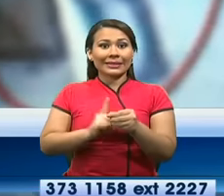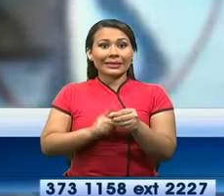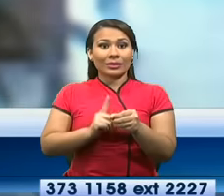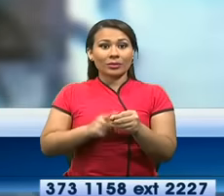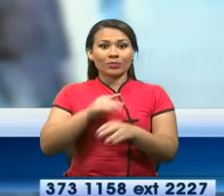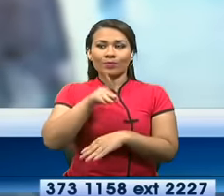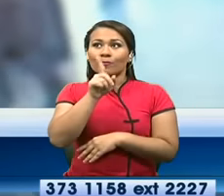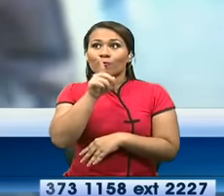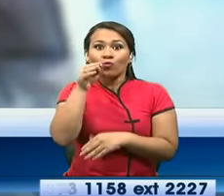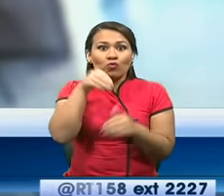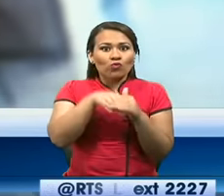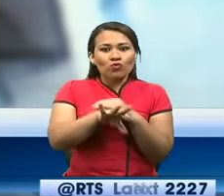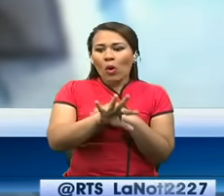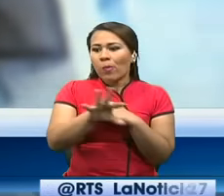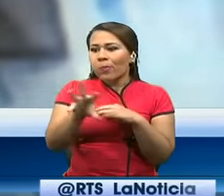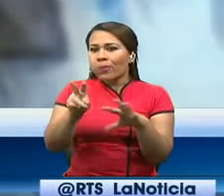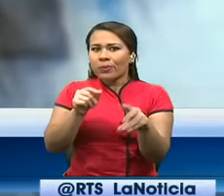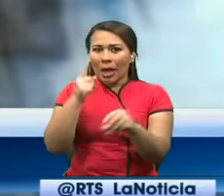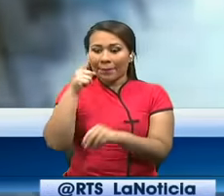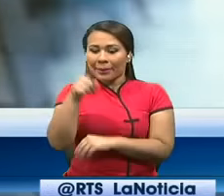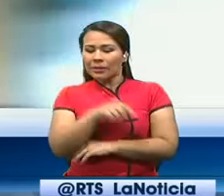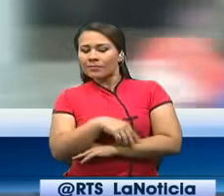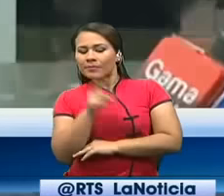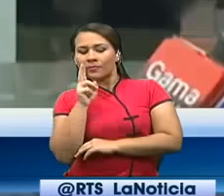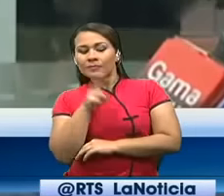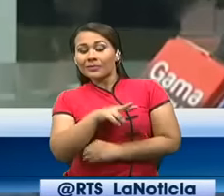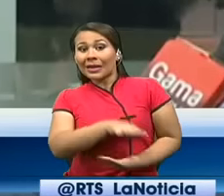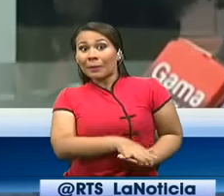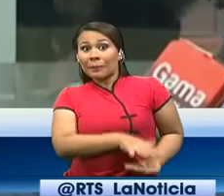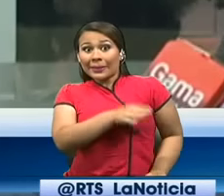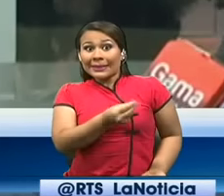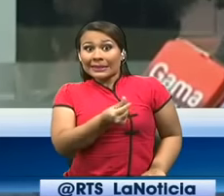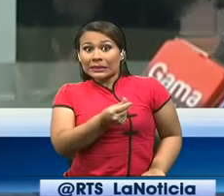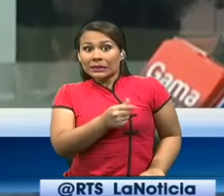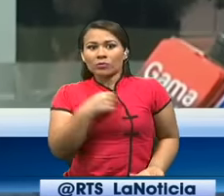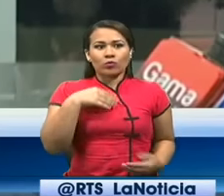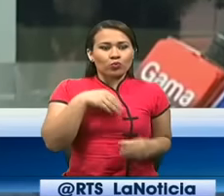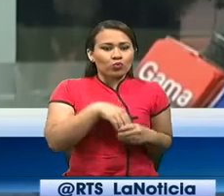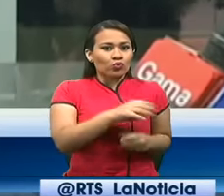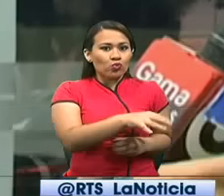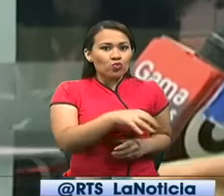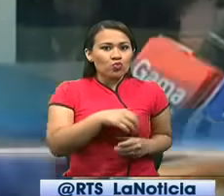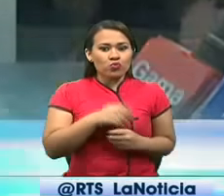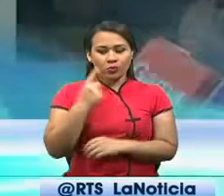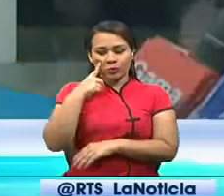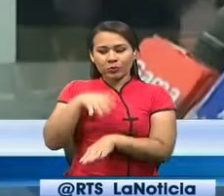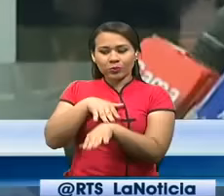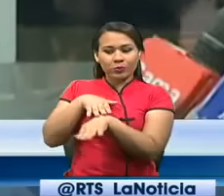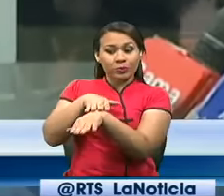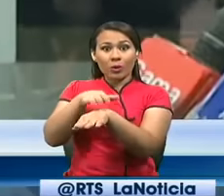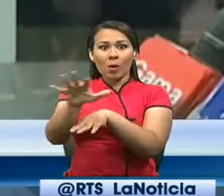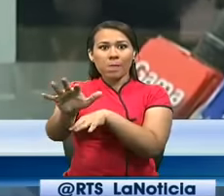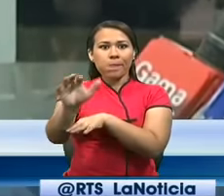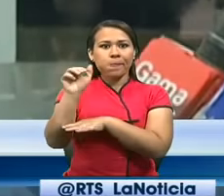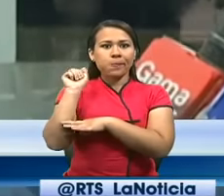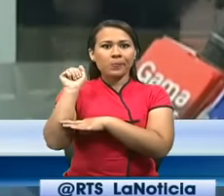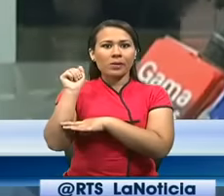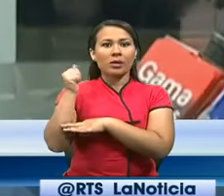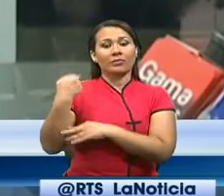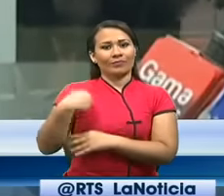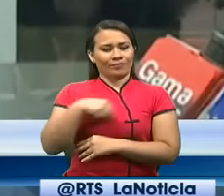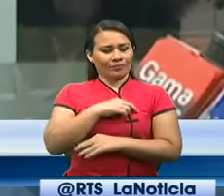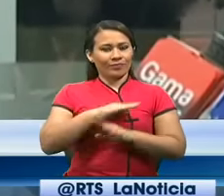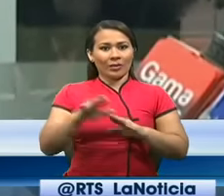de las personas que mueven altas sumas de dinero. La generación de inteligencia estratégica nos ha permitido identificar este